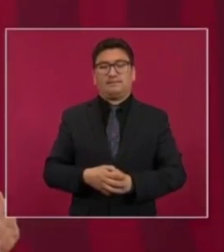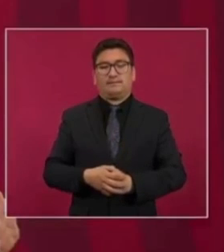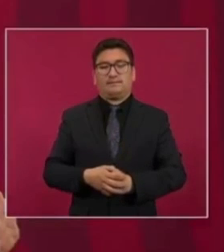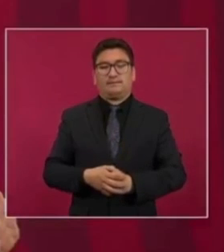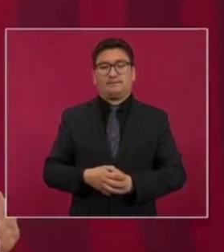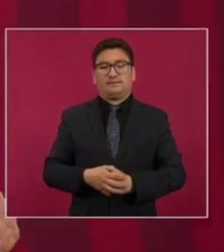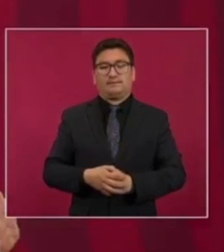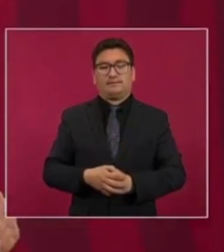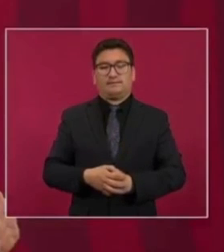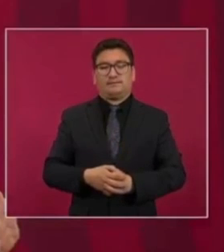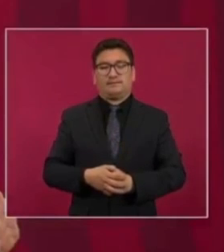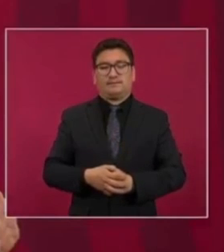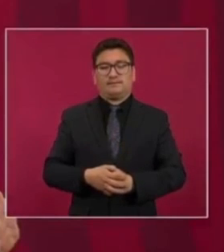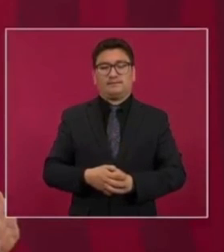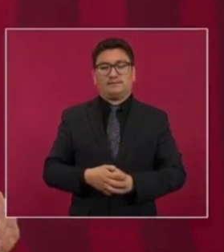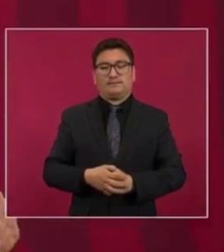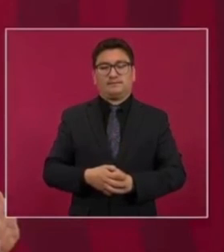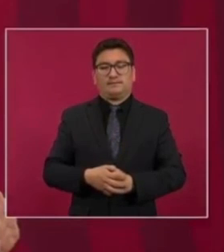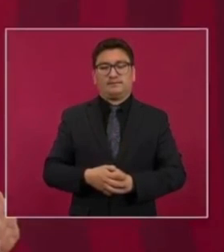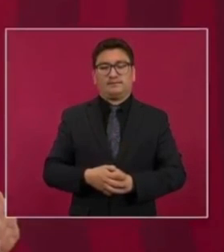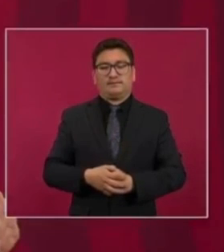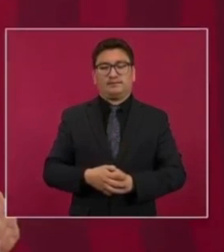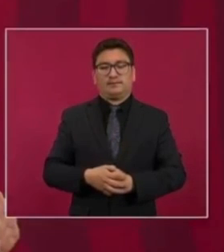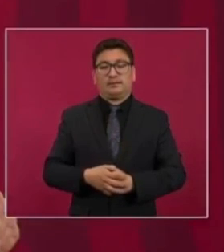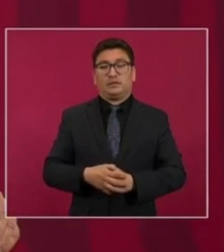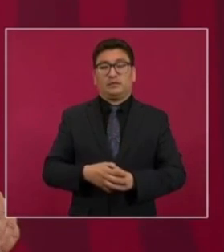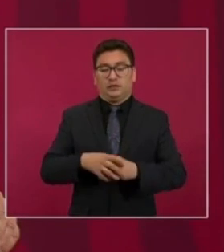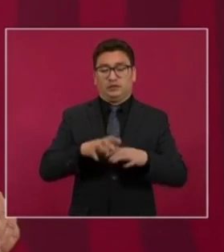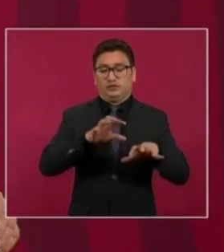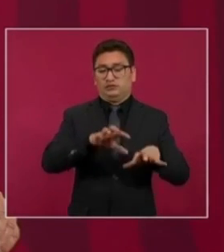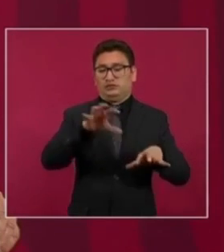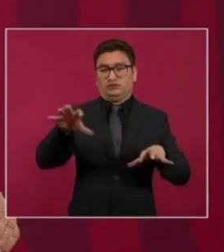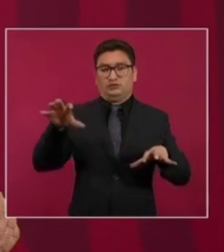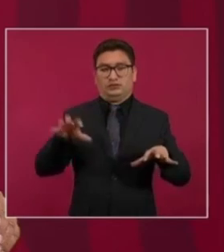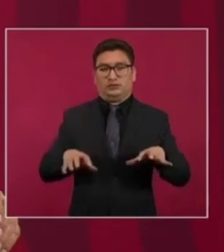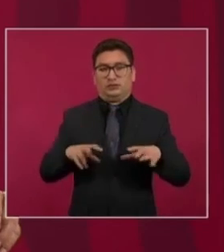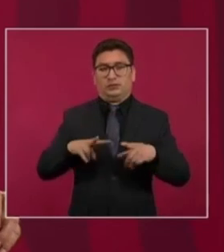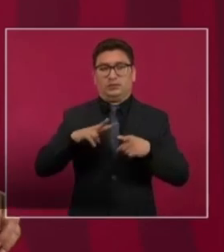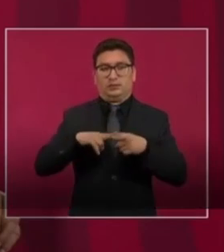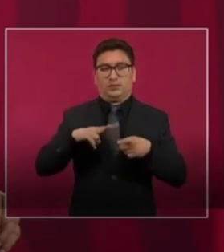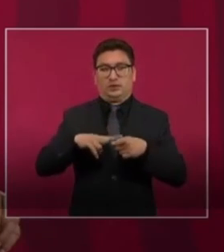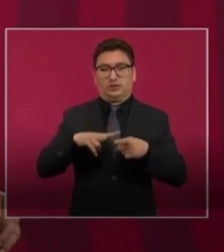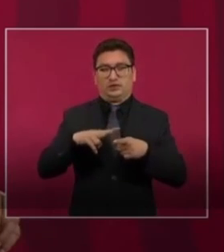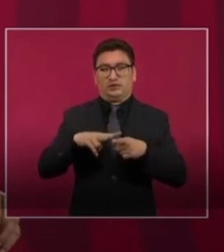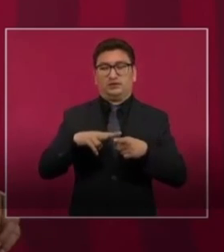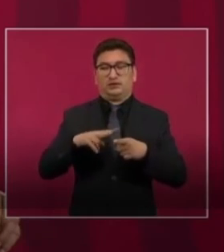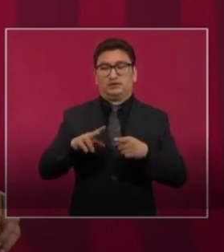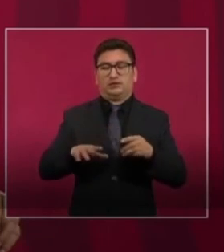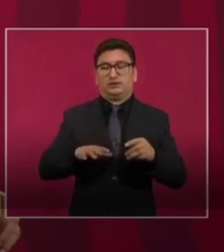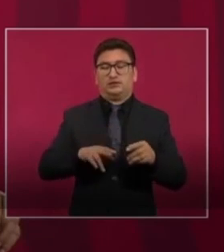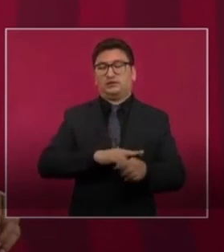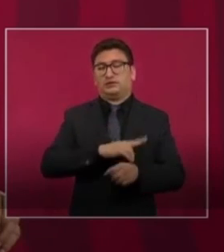constituyendo 3 parques naturales, 18.000 hectáreas